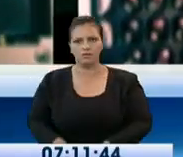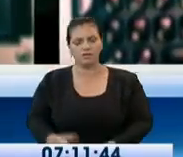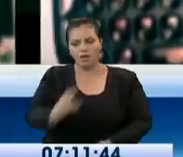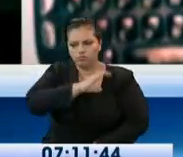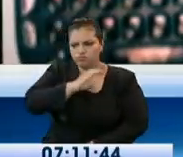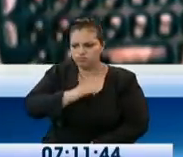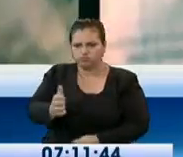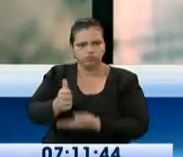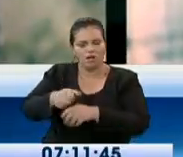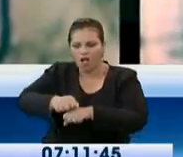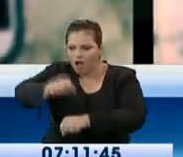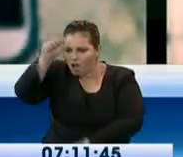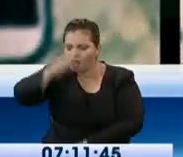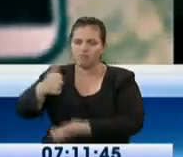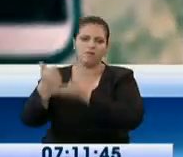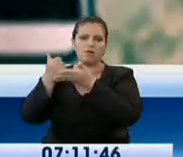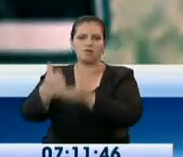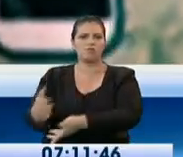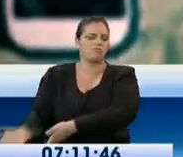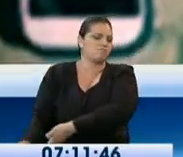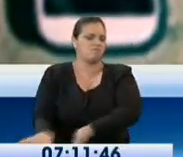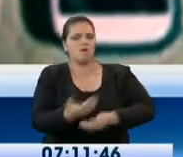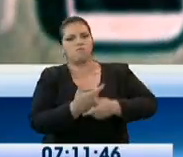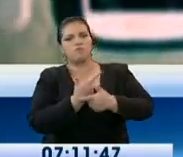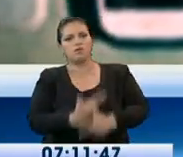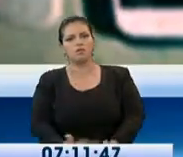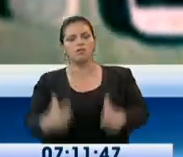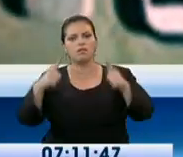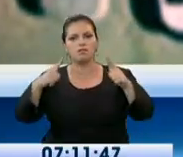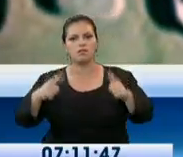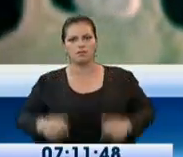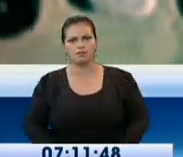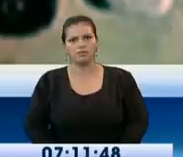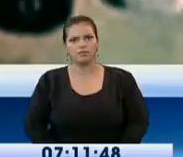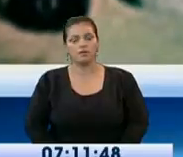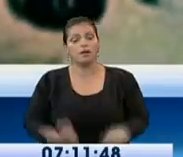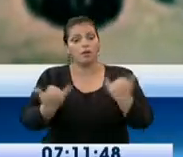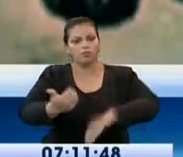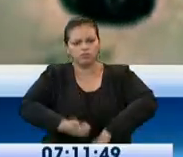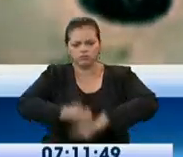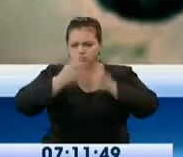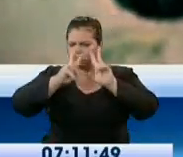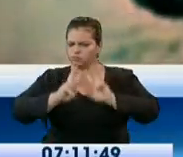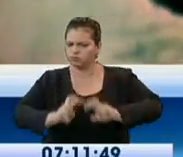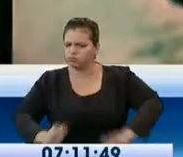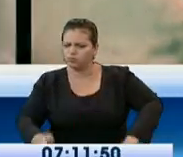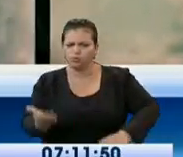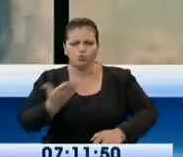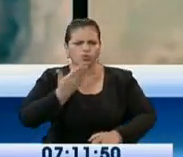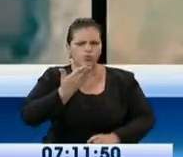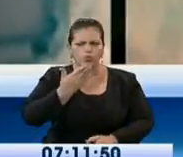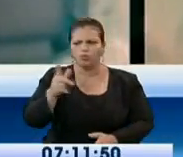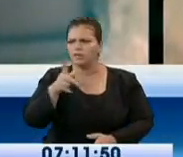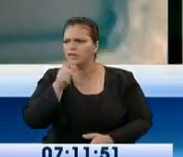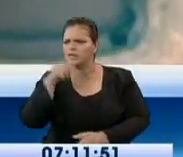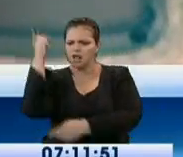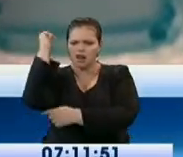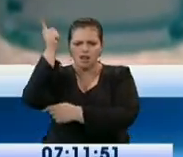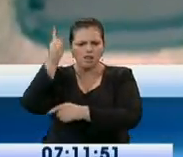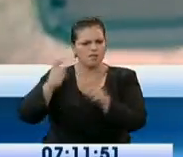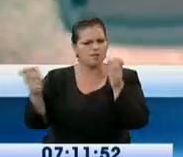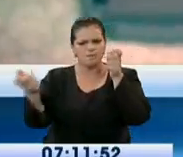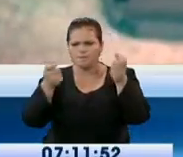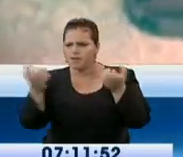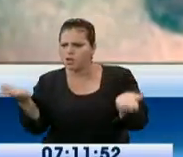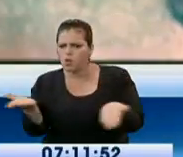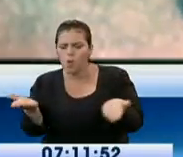realizaban llamadas para extorsionar a las personas. La comunicación que se realiza por medio de celulares es fundamental. Están 63 teléfonos celulares que